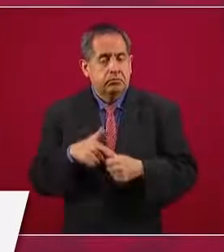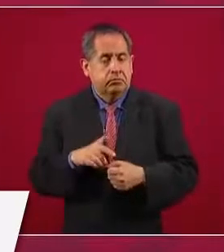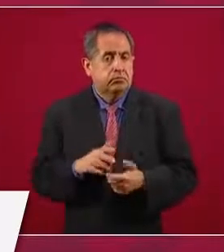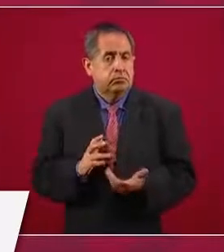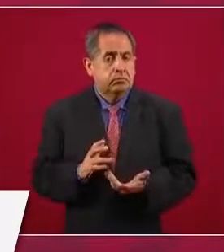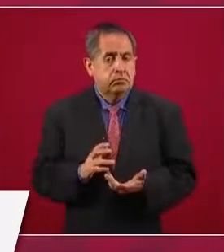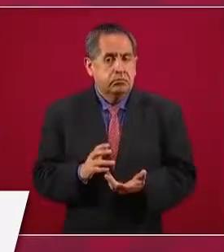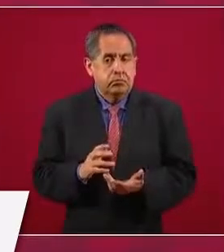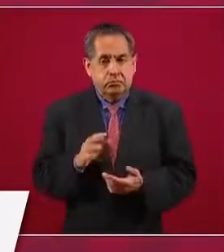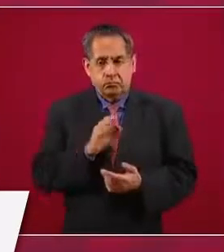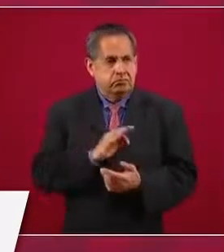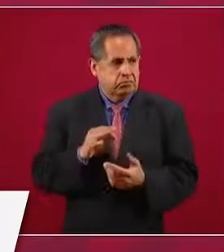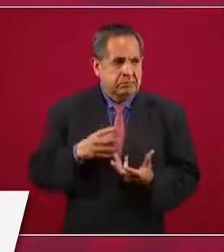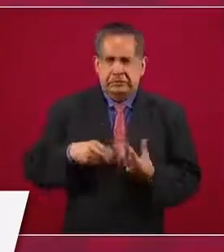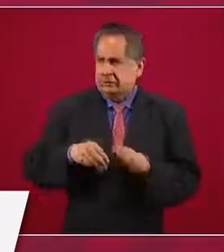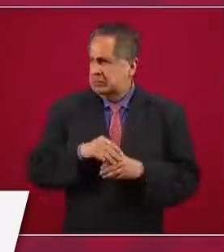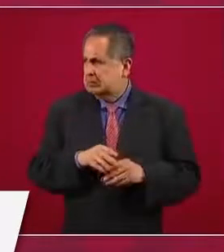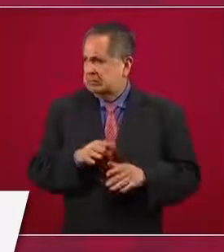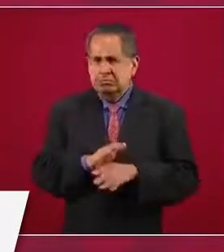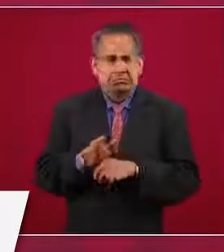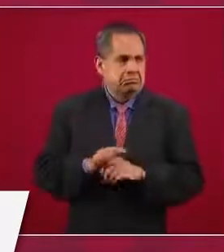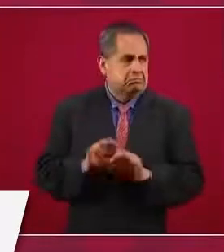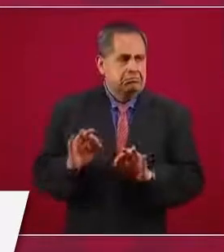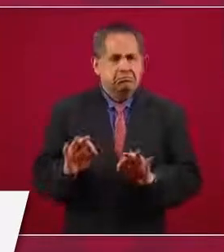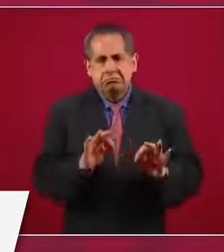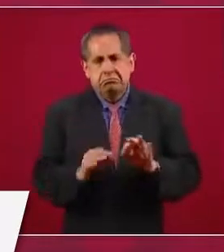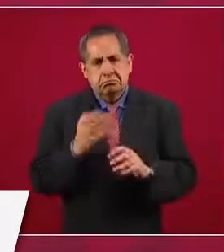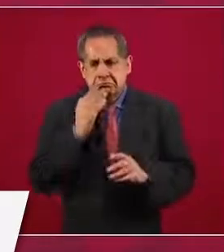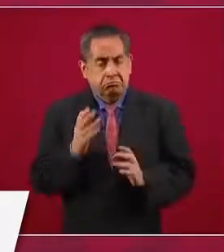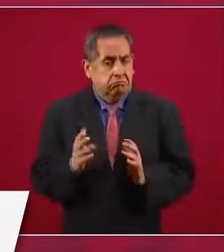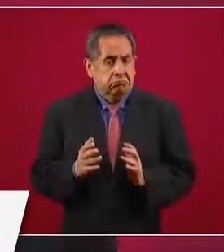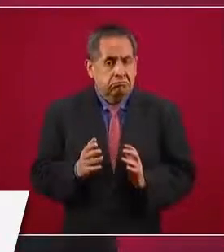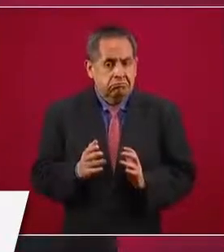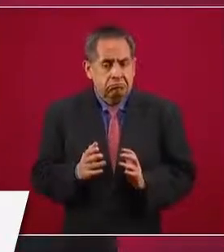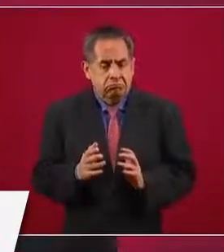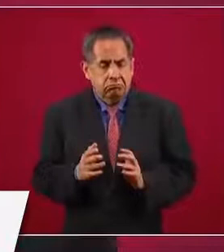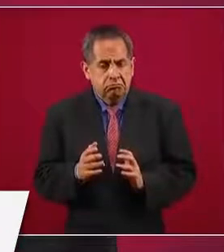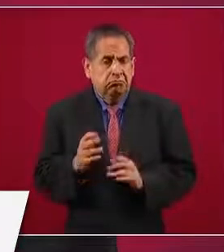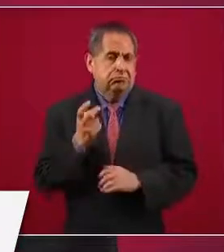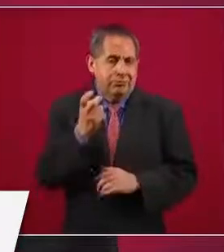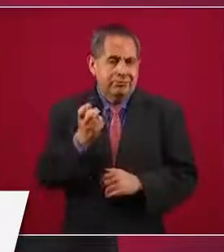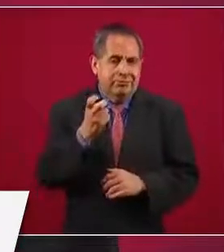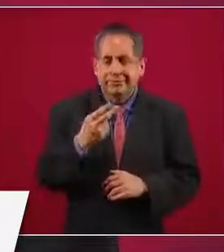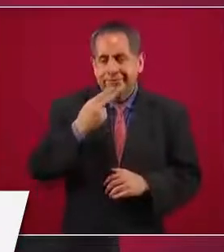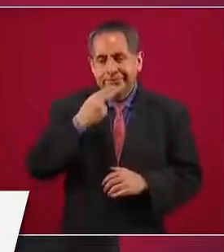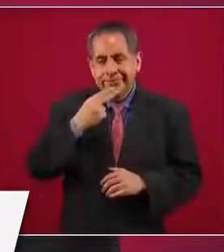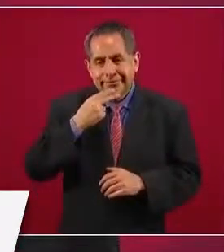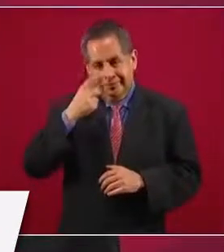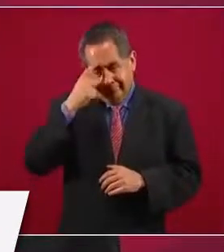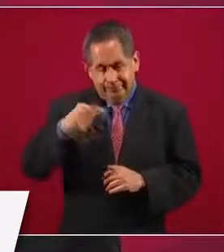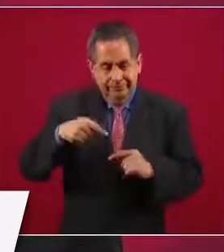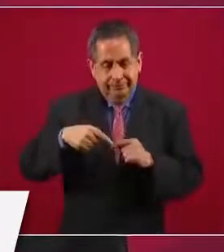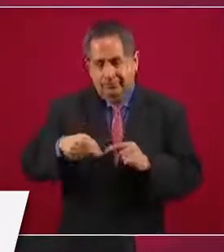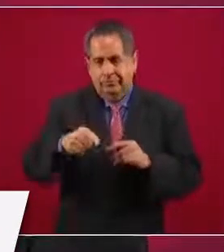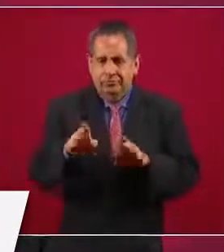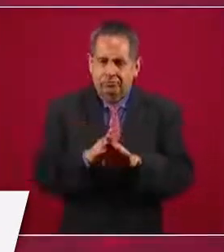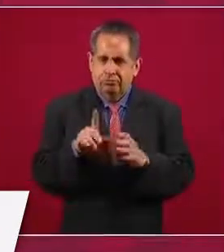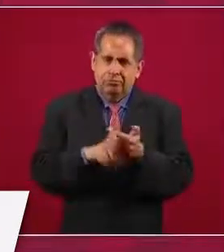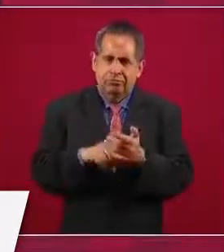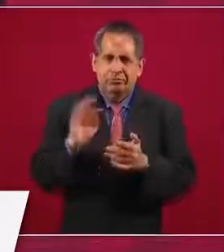y se pudo haber creado un mecanismo para